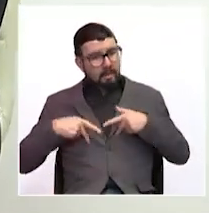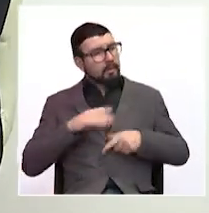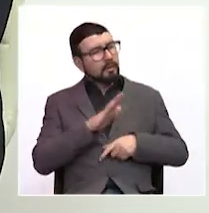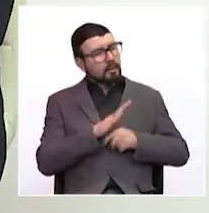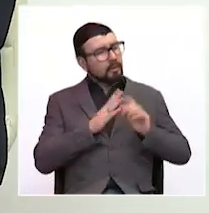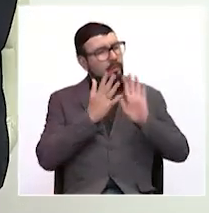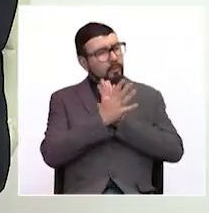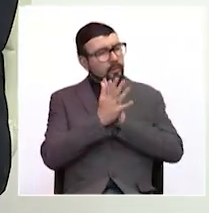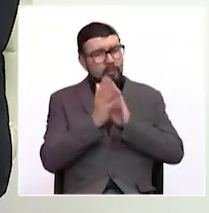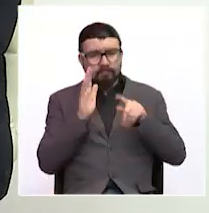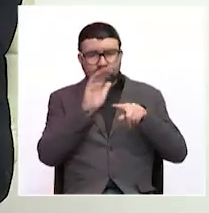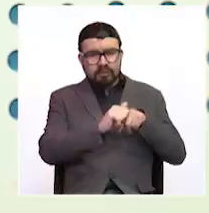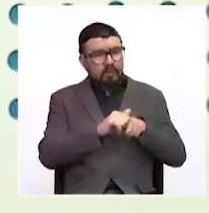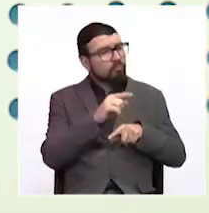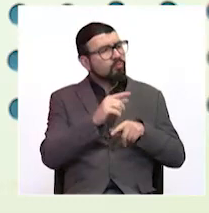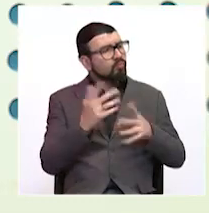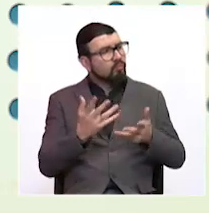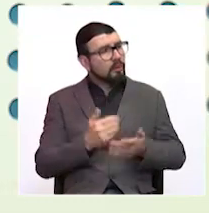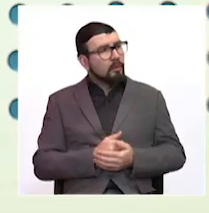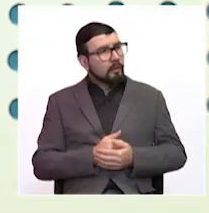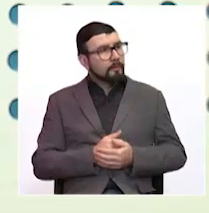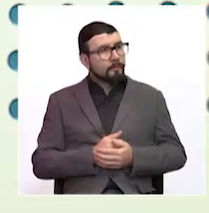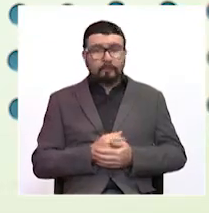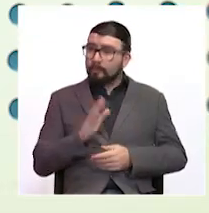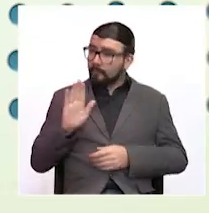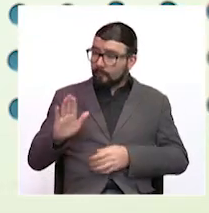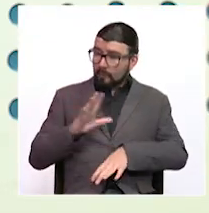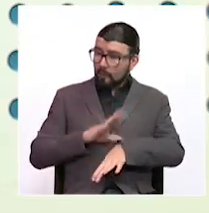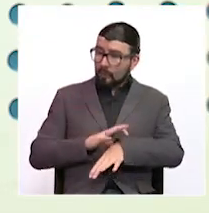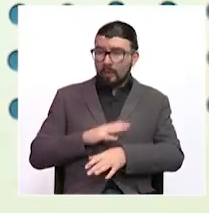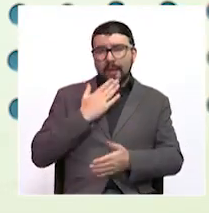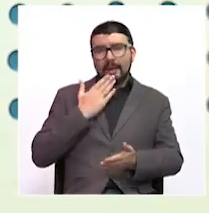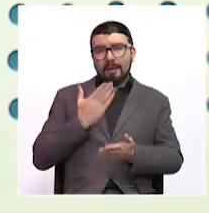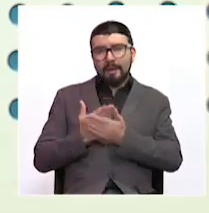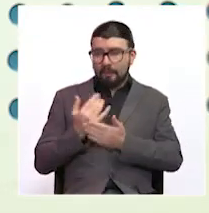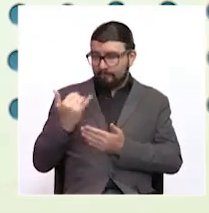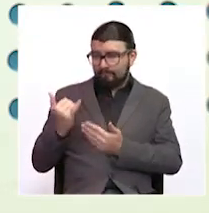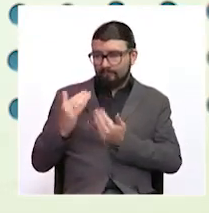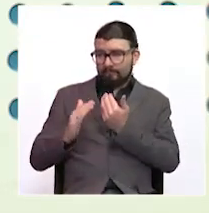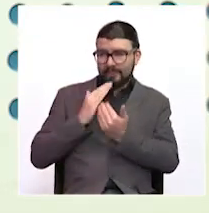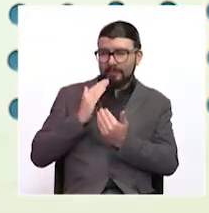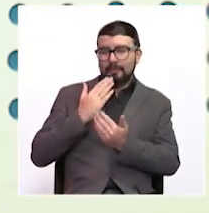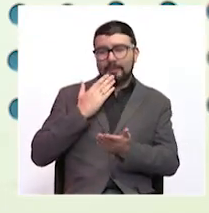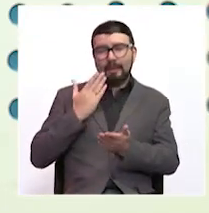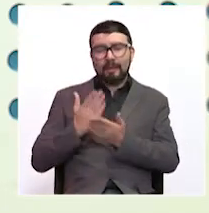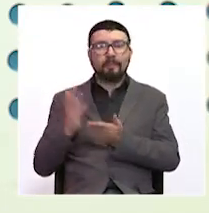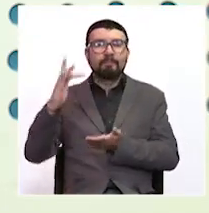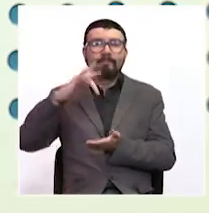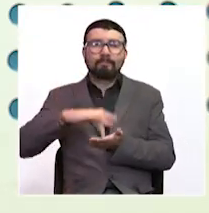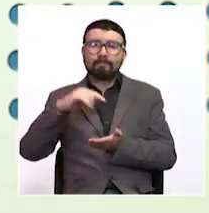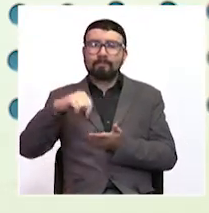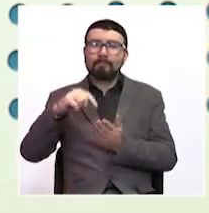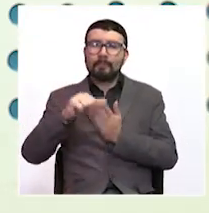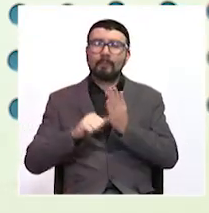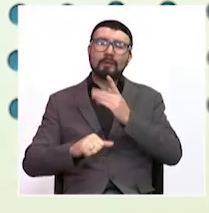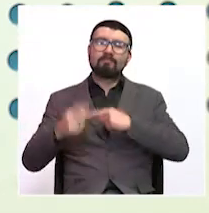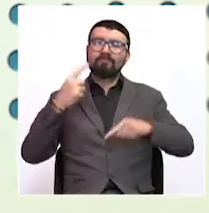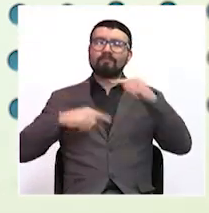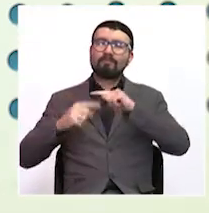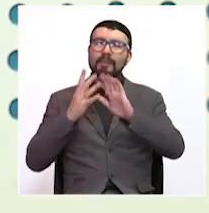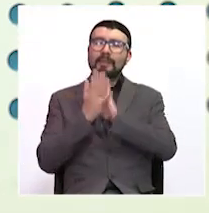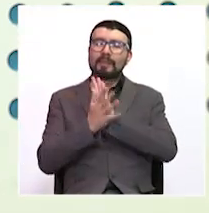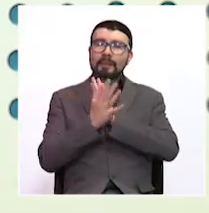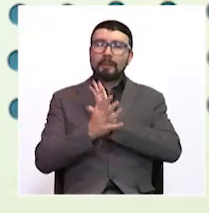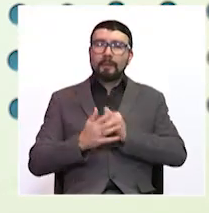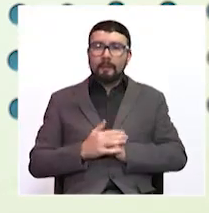doctor jorge enrique muchísimas gracias por su amable invitación a participar en este maravilloso programa evidentemente